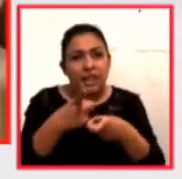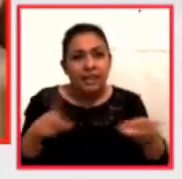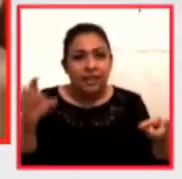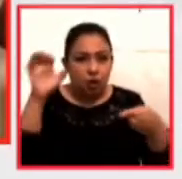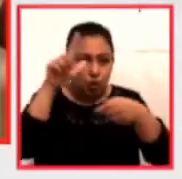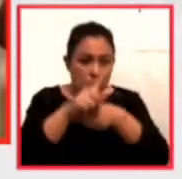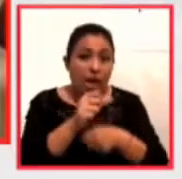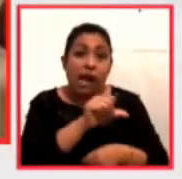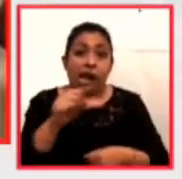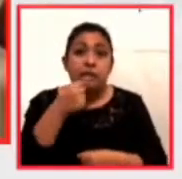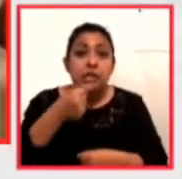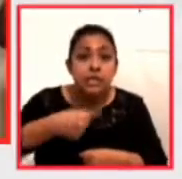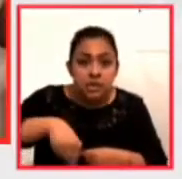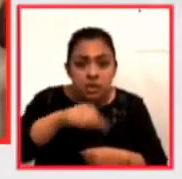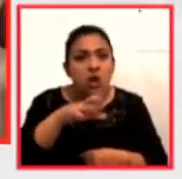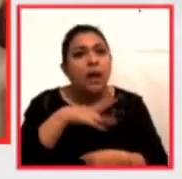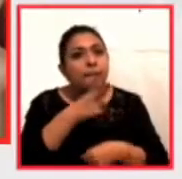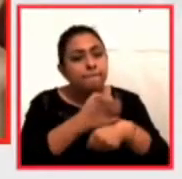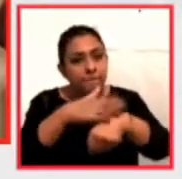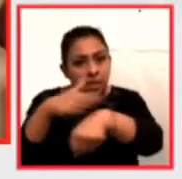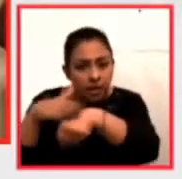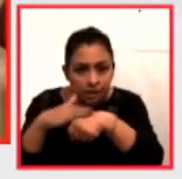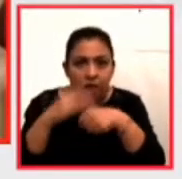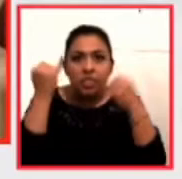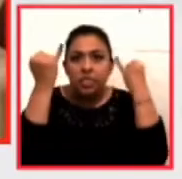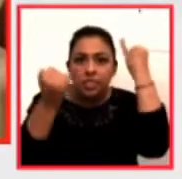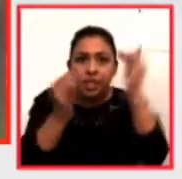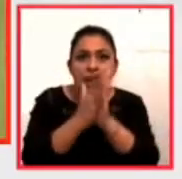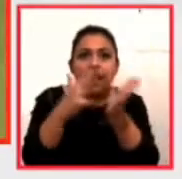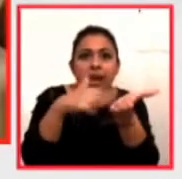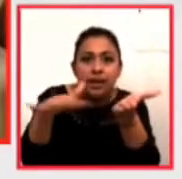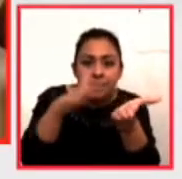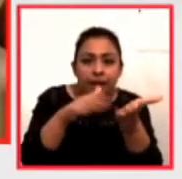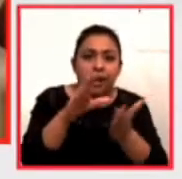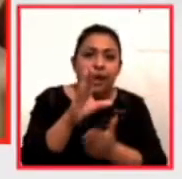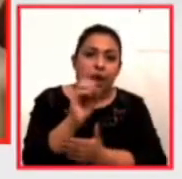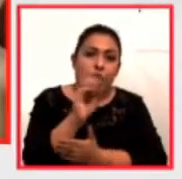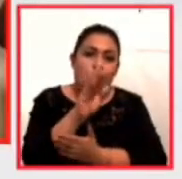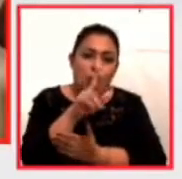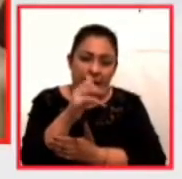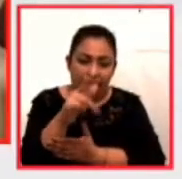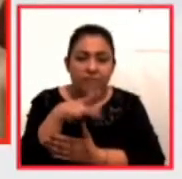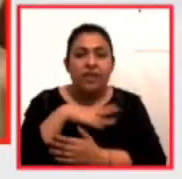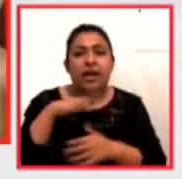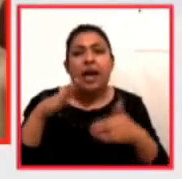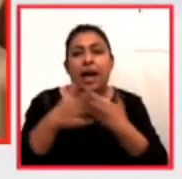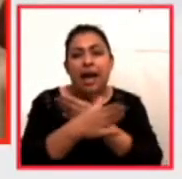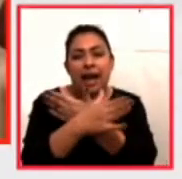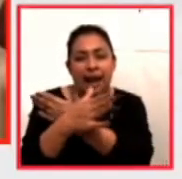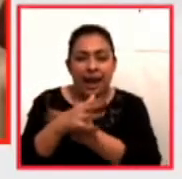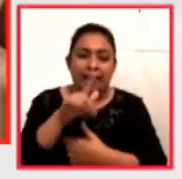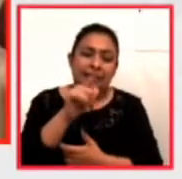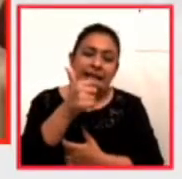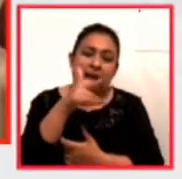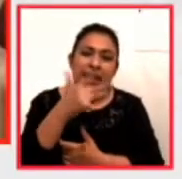Infantil lanzó la convocatoria de creación literaria y obra gráfica Alas de Lagartija y las otras